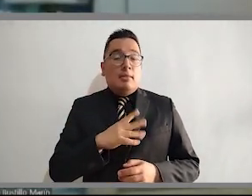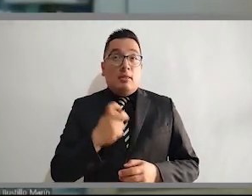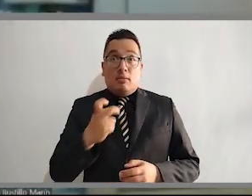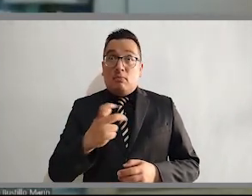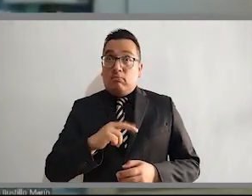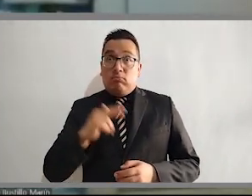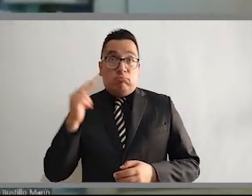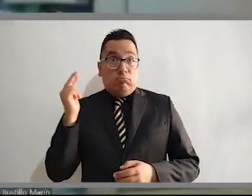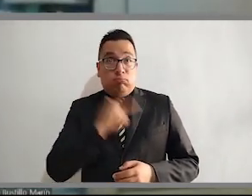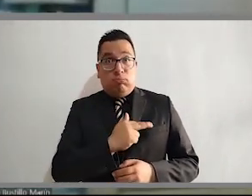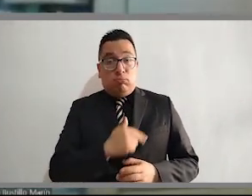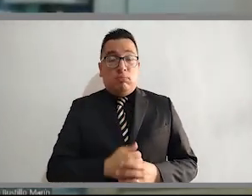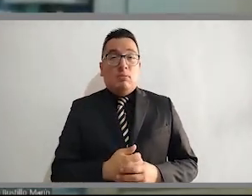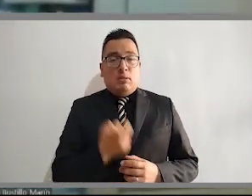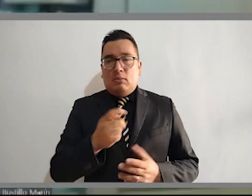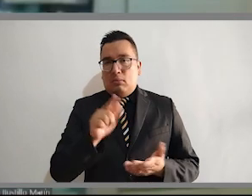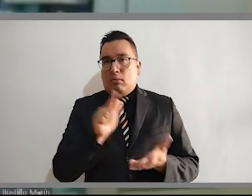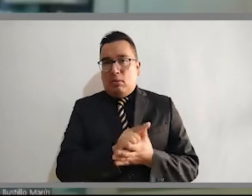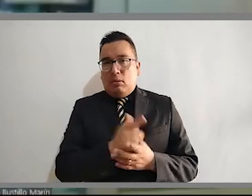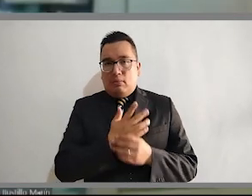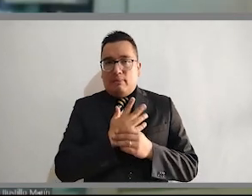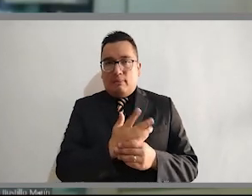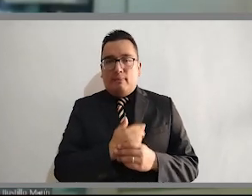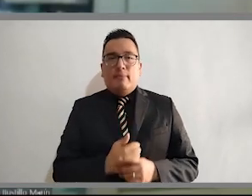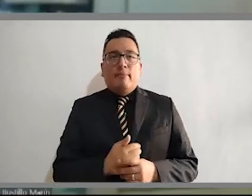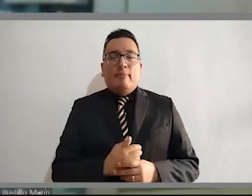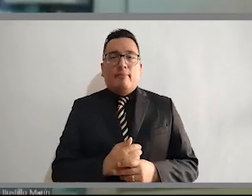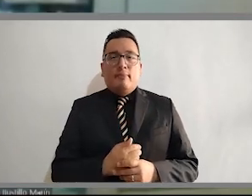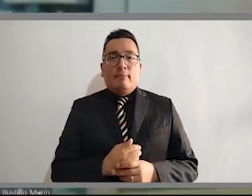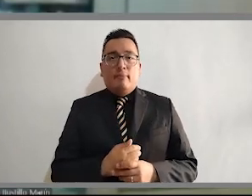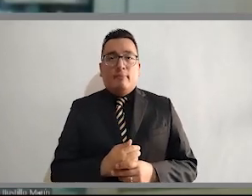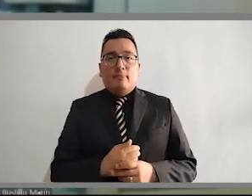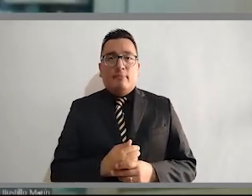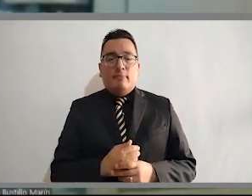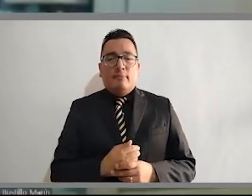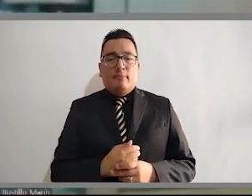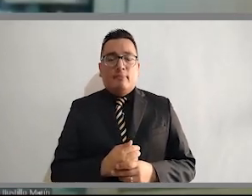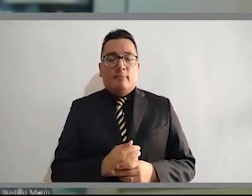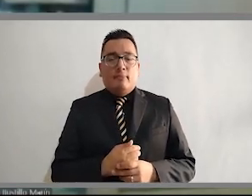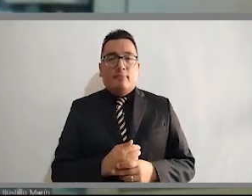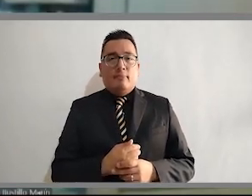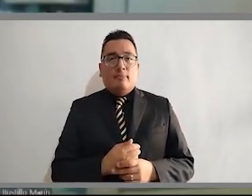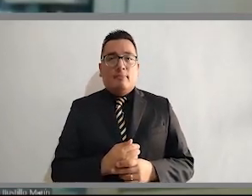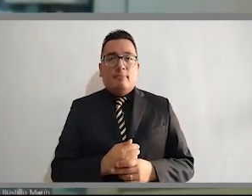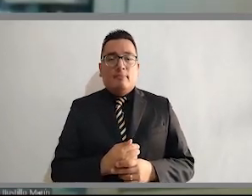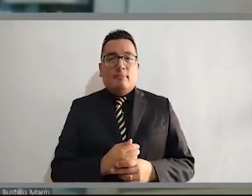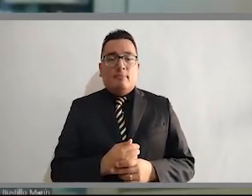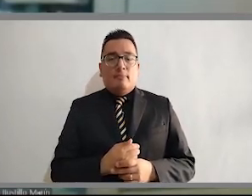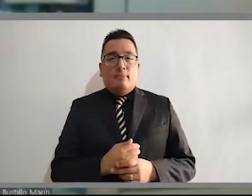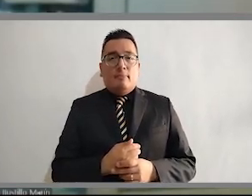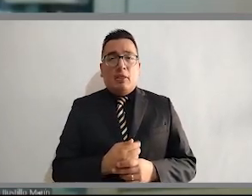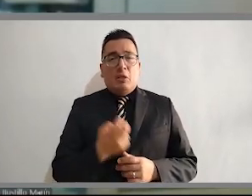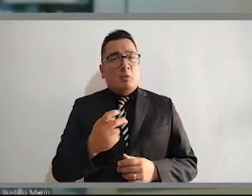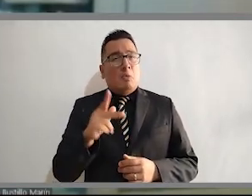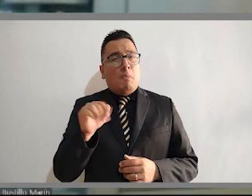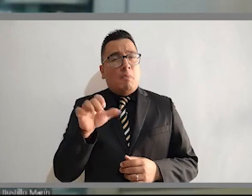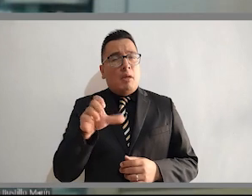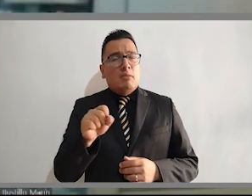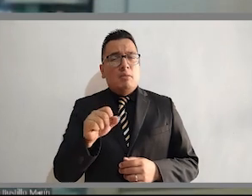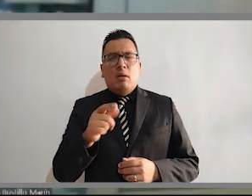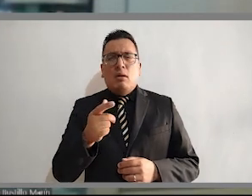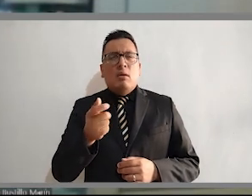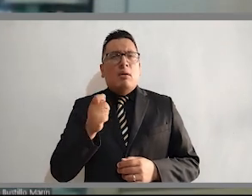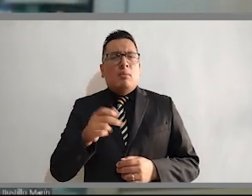es expedito y así lo dice la Ley General Electoral, en la cual se